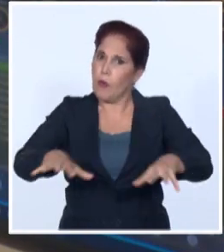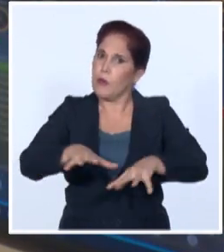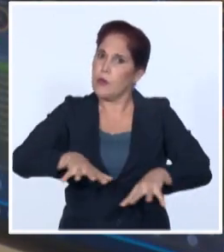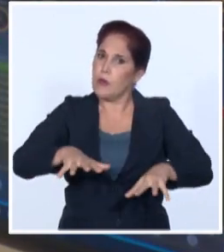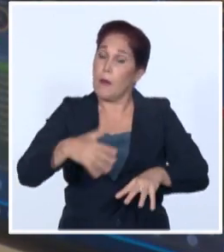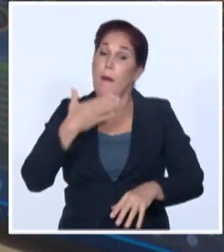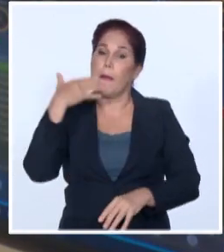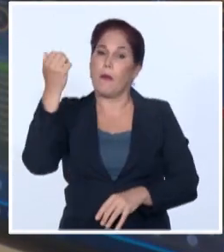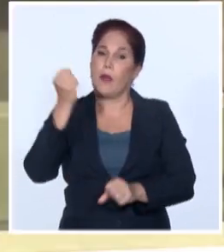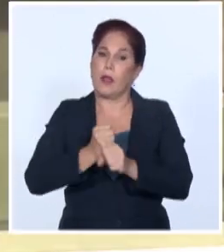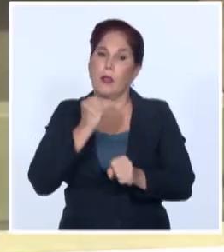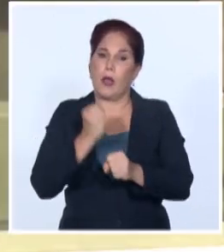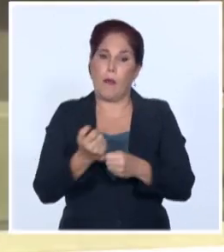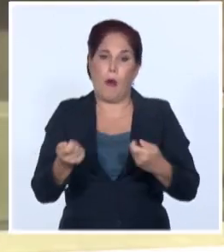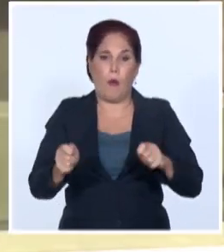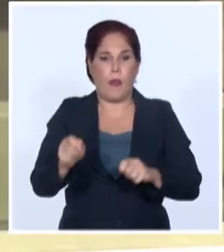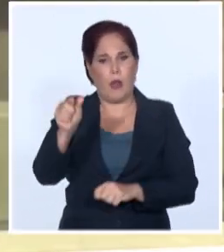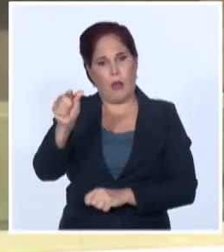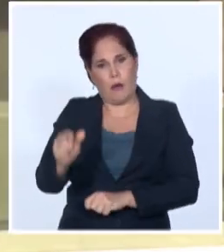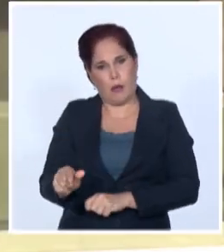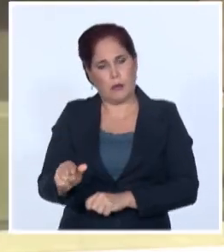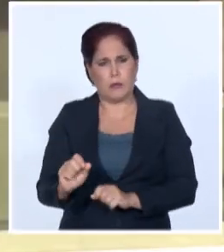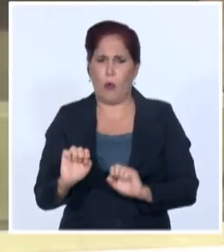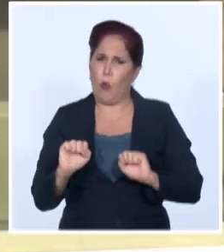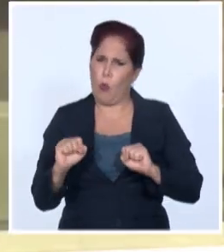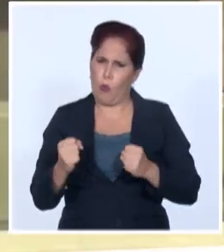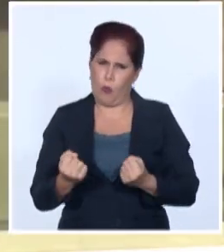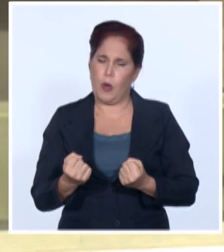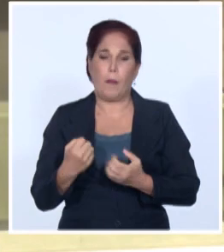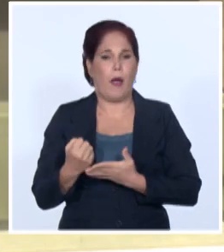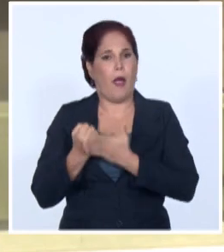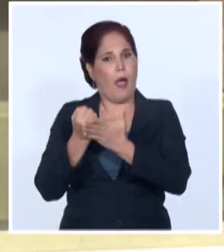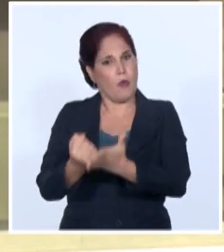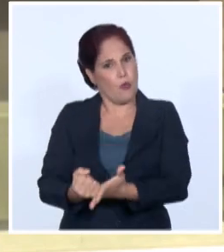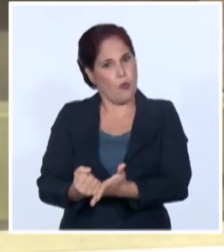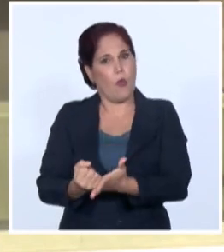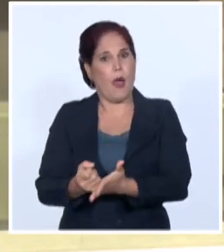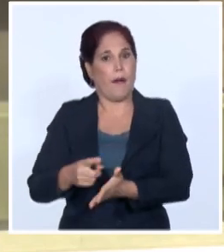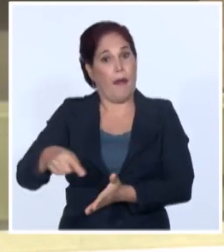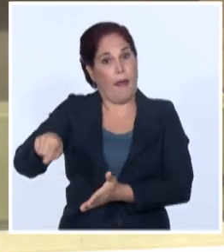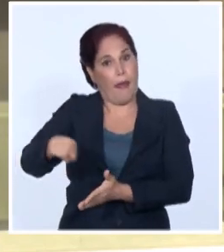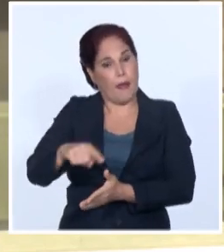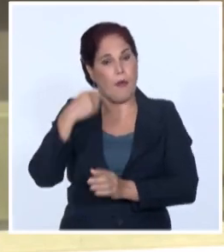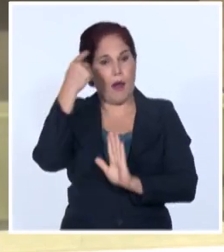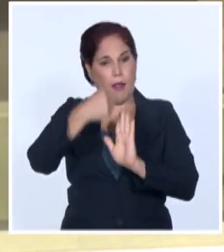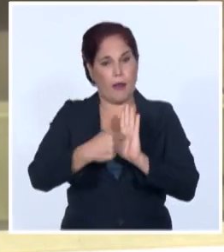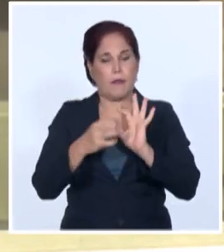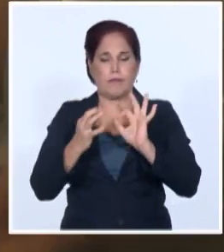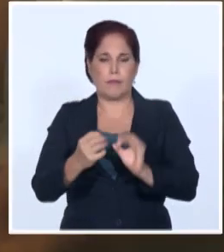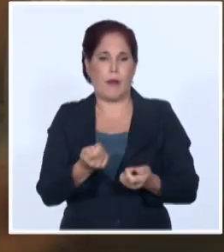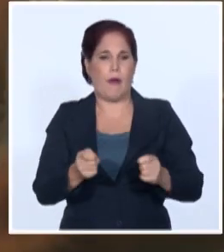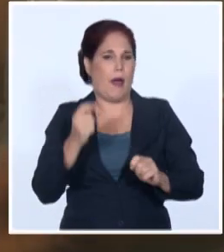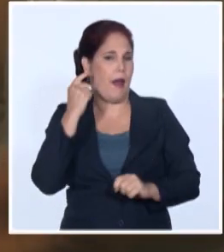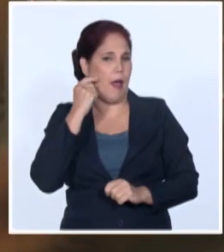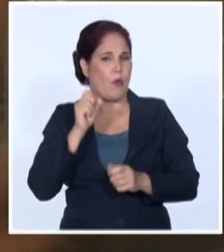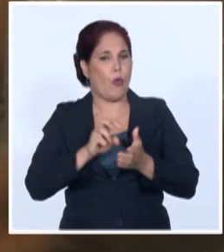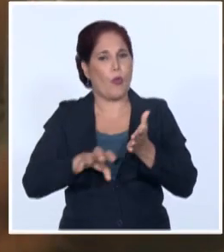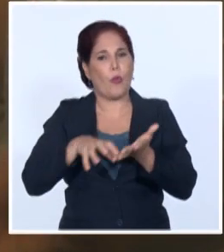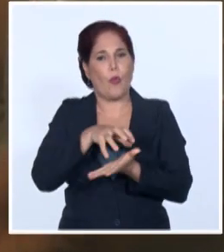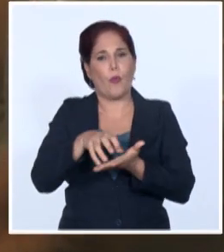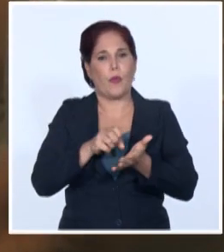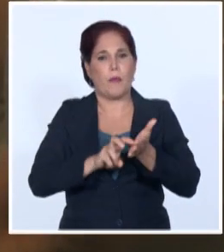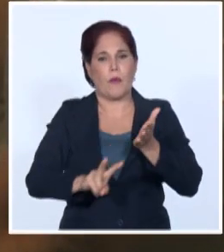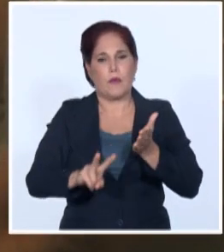trabajo de los radialistas y por supuesto apoyar ese trabajo artístico que caracteriza a nuestra radio en Ciego de Ávila. 100